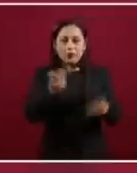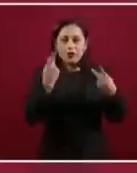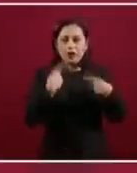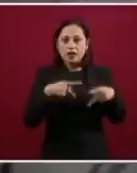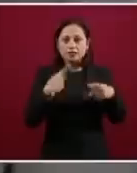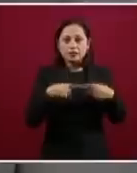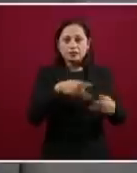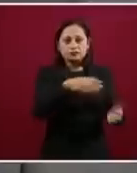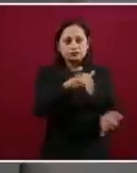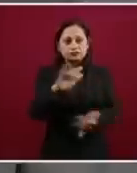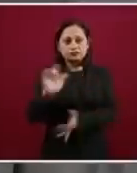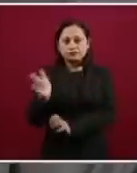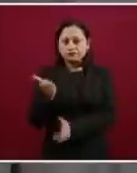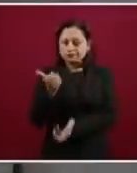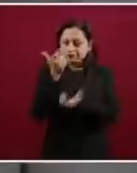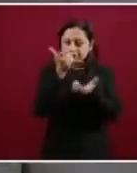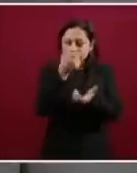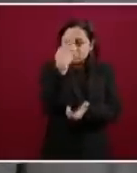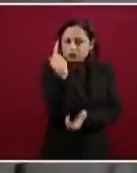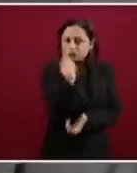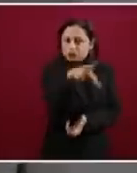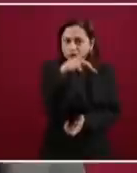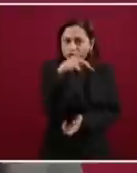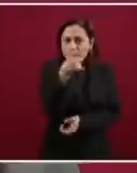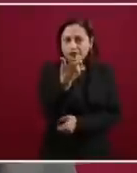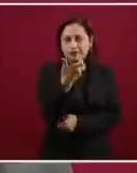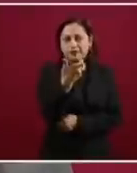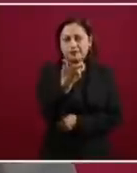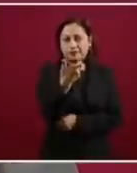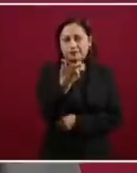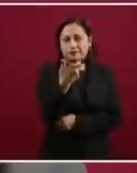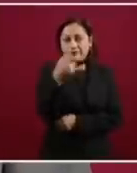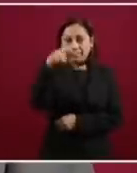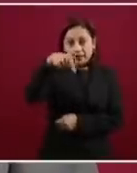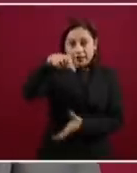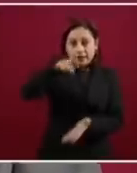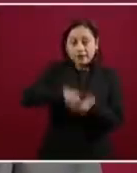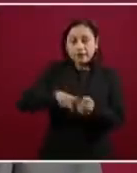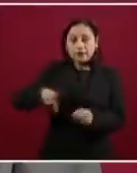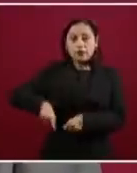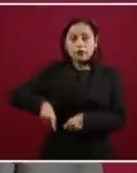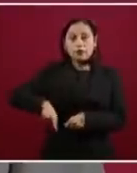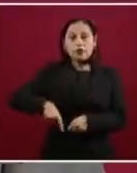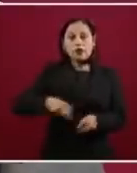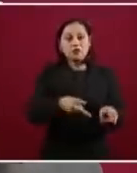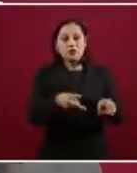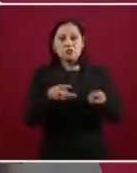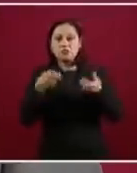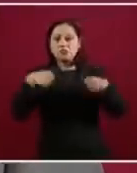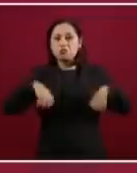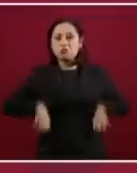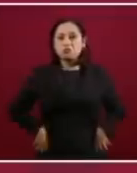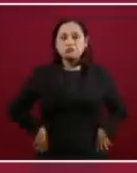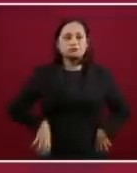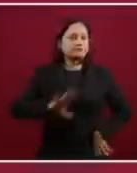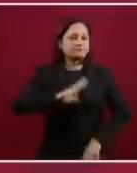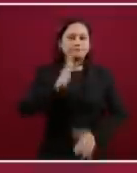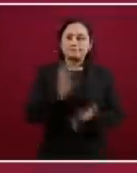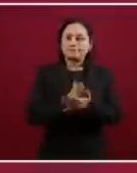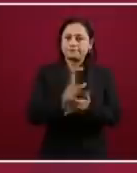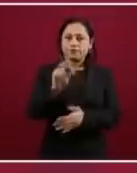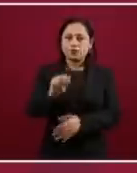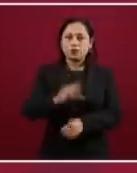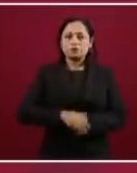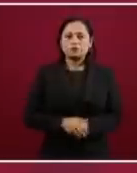Y ya no hay robadera en el gobierno. No pueden decir, es que si